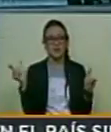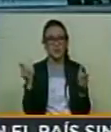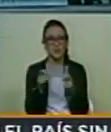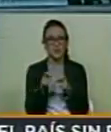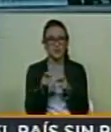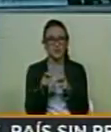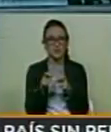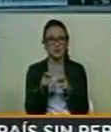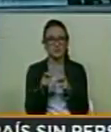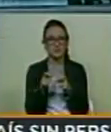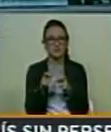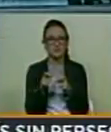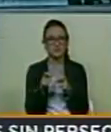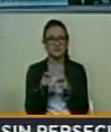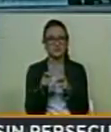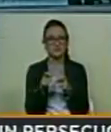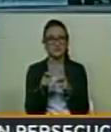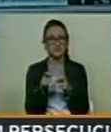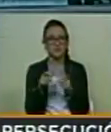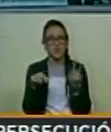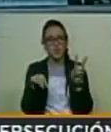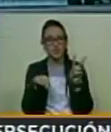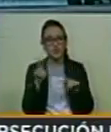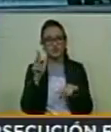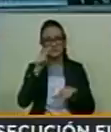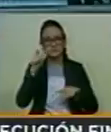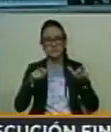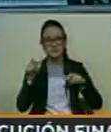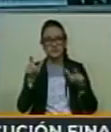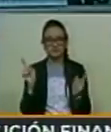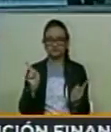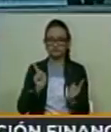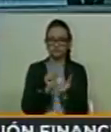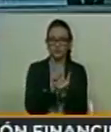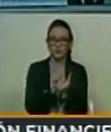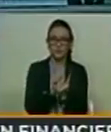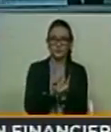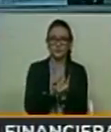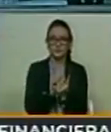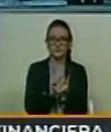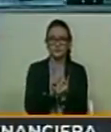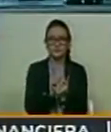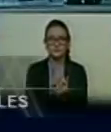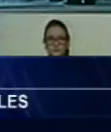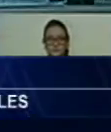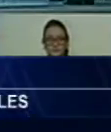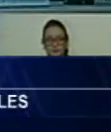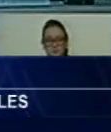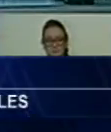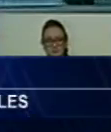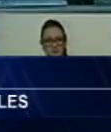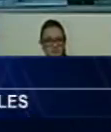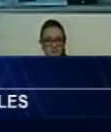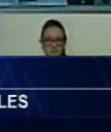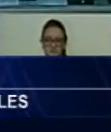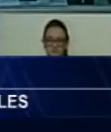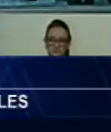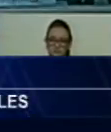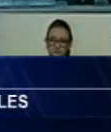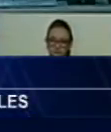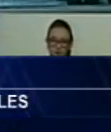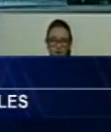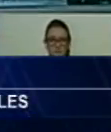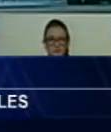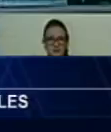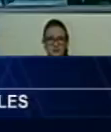20 de mayo. Hay que destacar que luego de esta actividad, la presidenta del Consejo Nacional Electoral, Tibisay Lucena, anunció